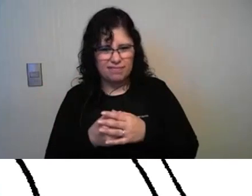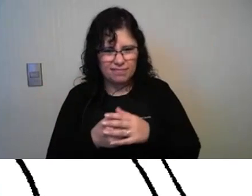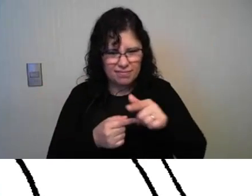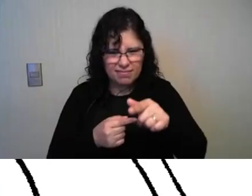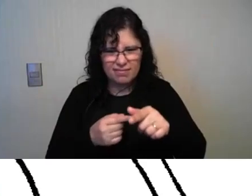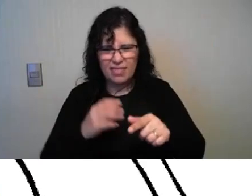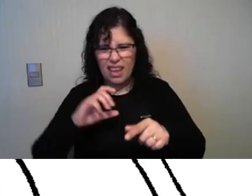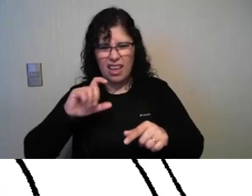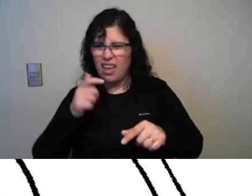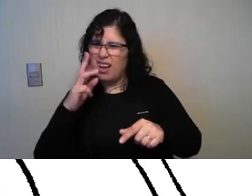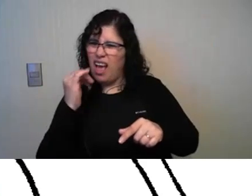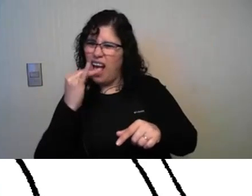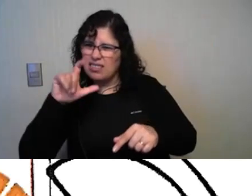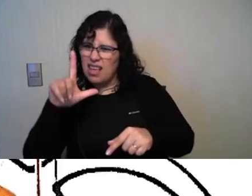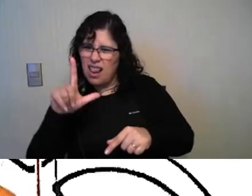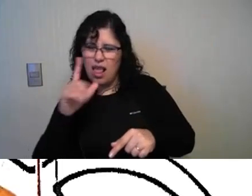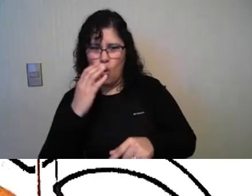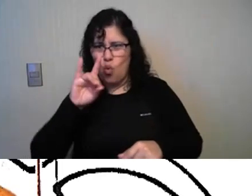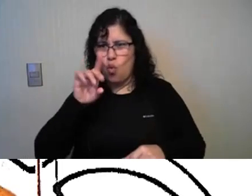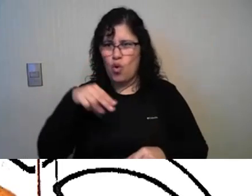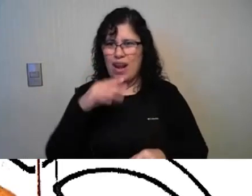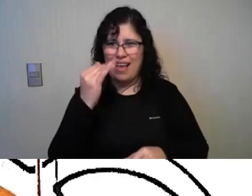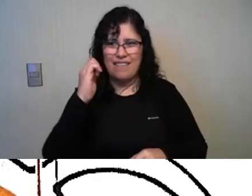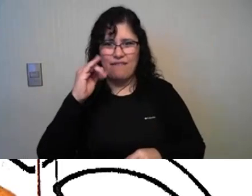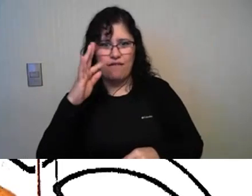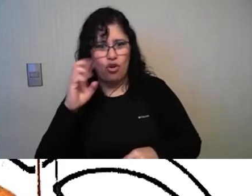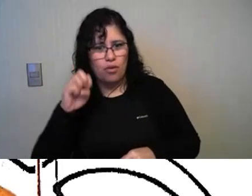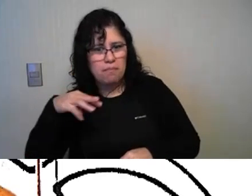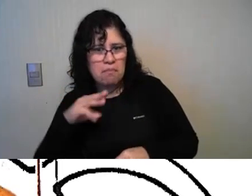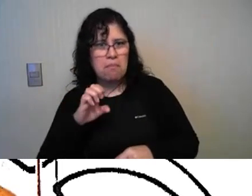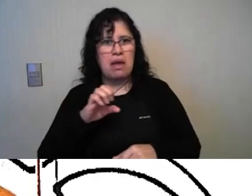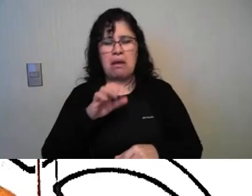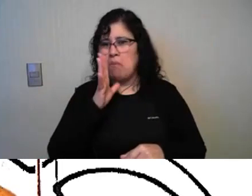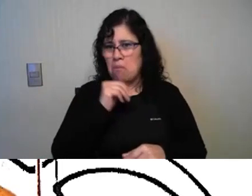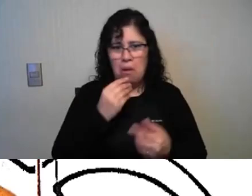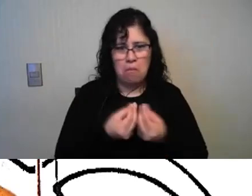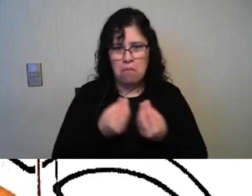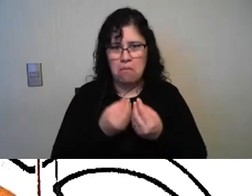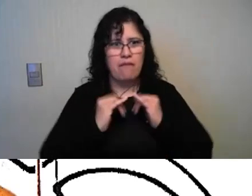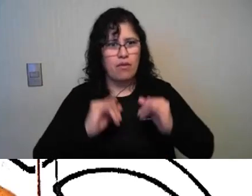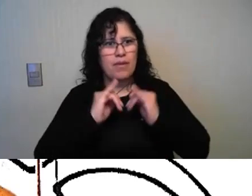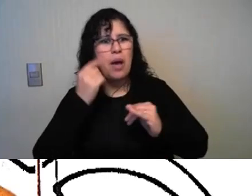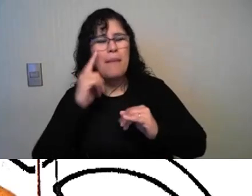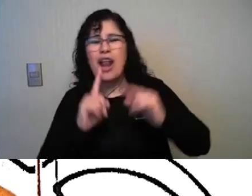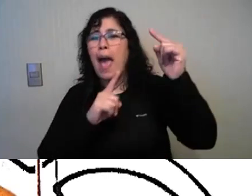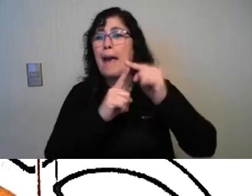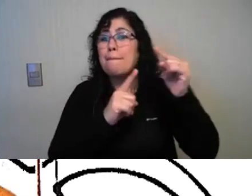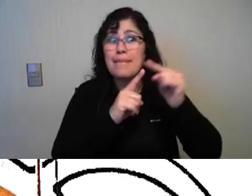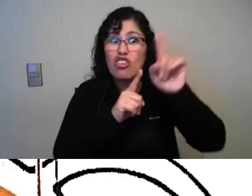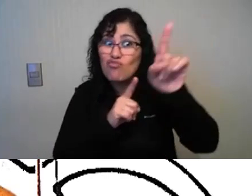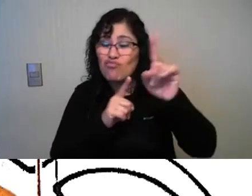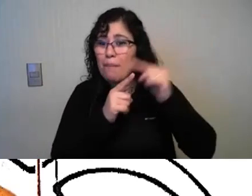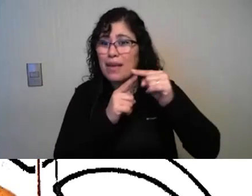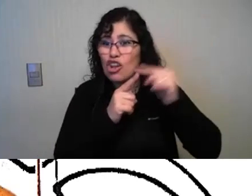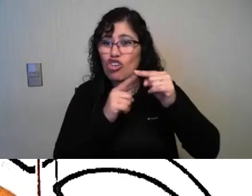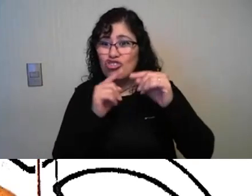grácil tampoco nos da mucha información, pero el tracto espinocerebeloso sí. Espino, de médula espinal, cerebeloso,